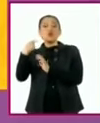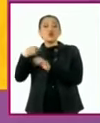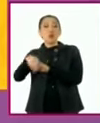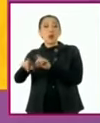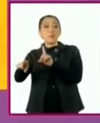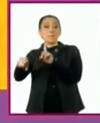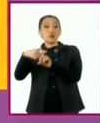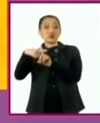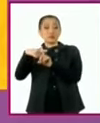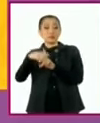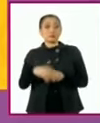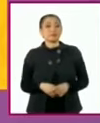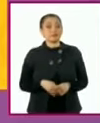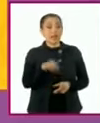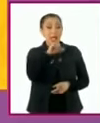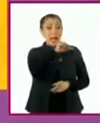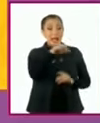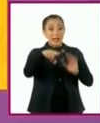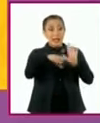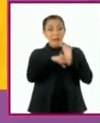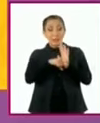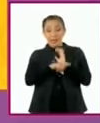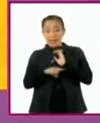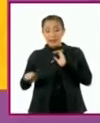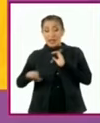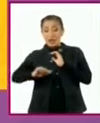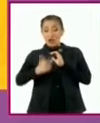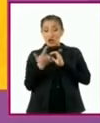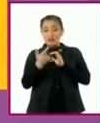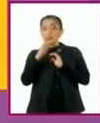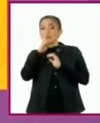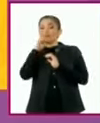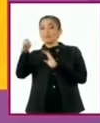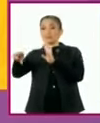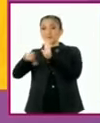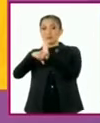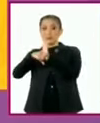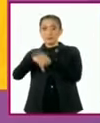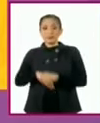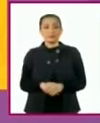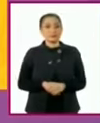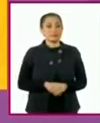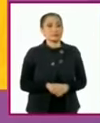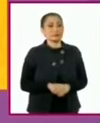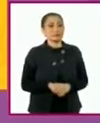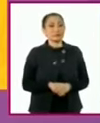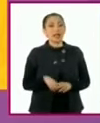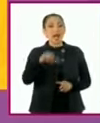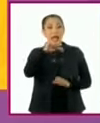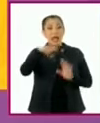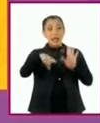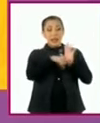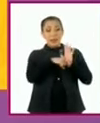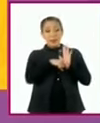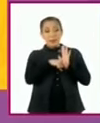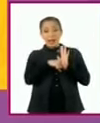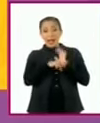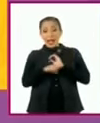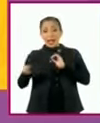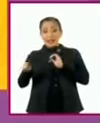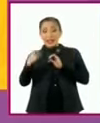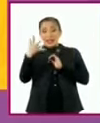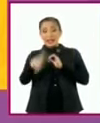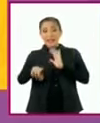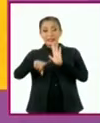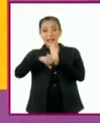positivo. A negativa entre 12 es igual a un número negativo. A negativa entre